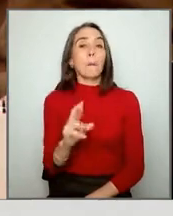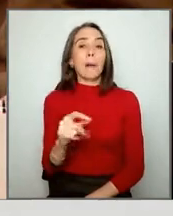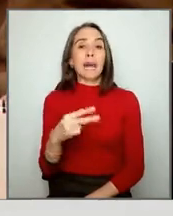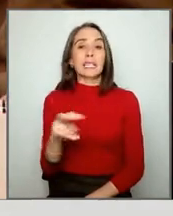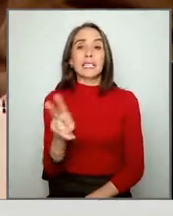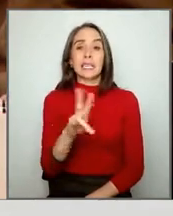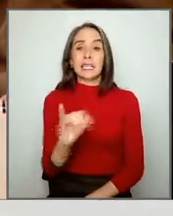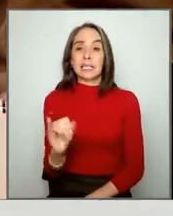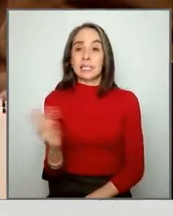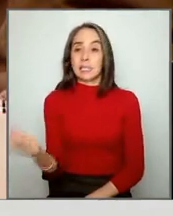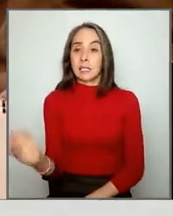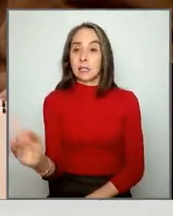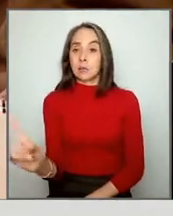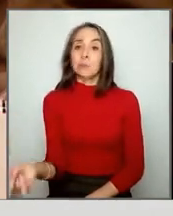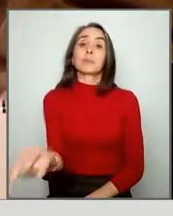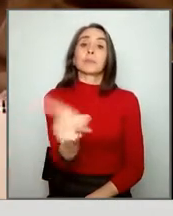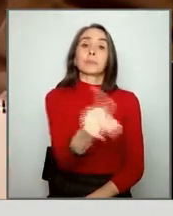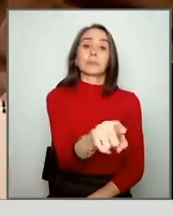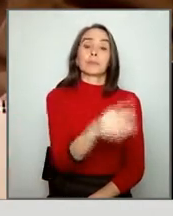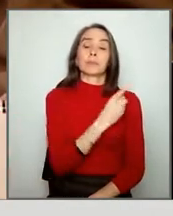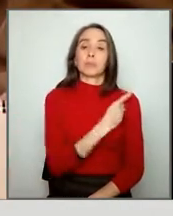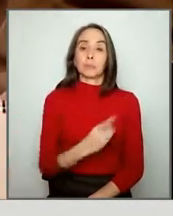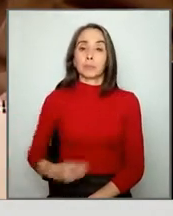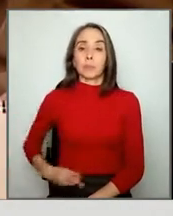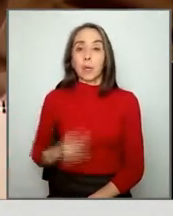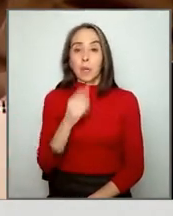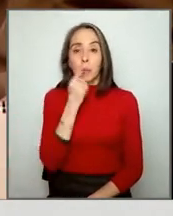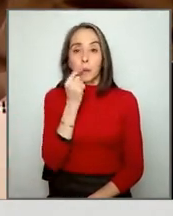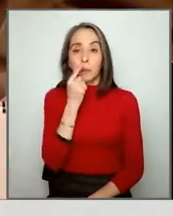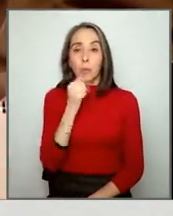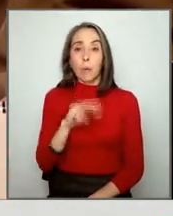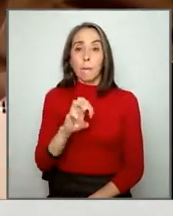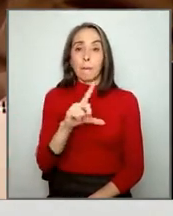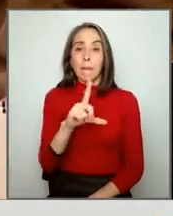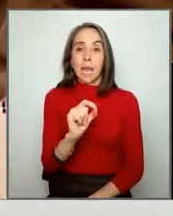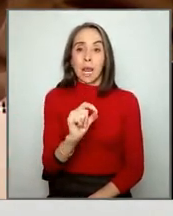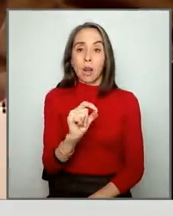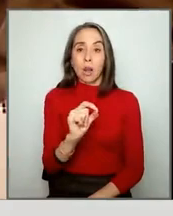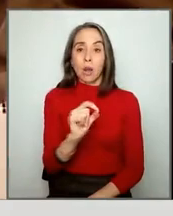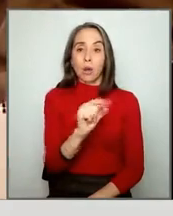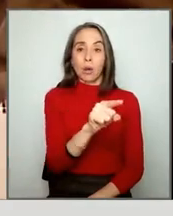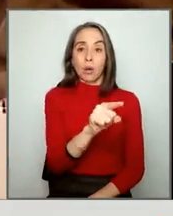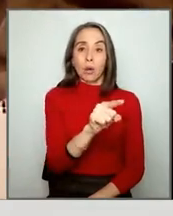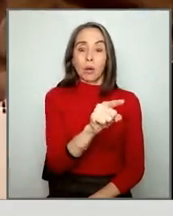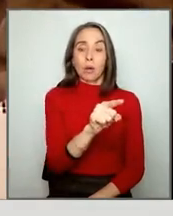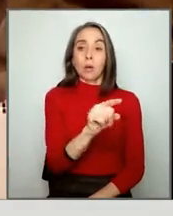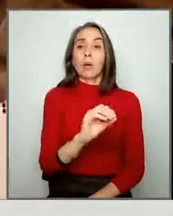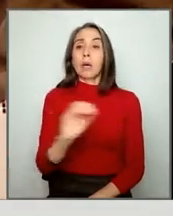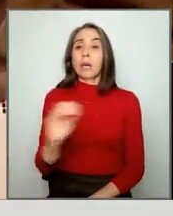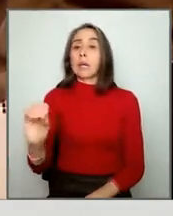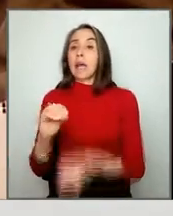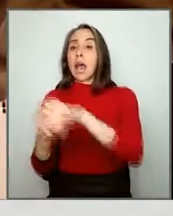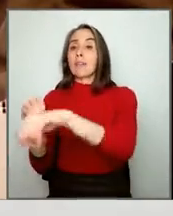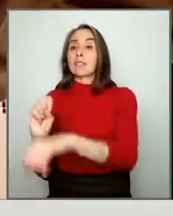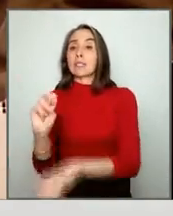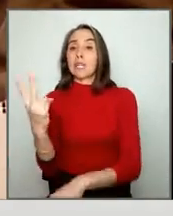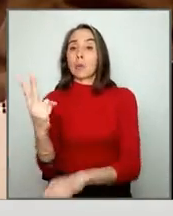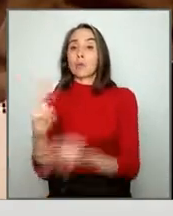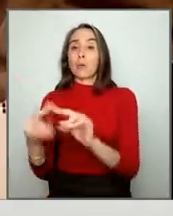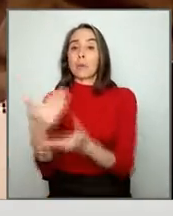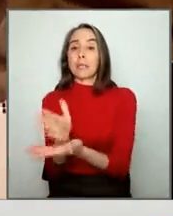Le ofrezco la palabra al diputado Daniel Melo y se prepara el diputado